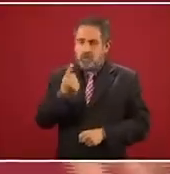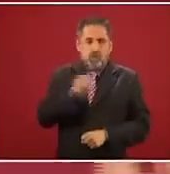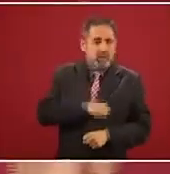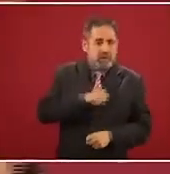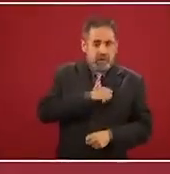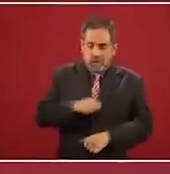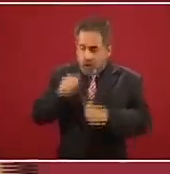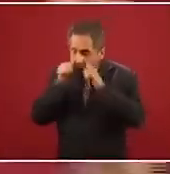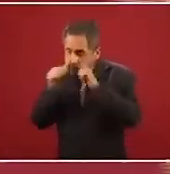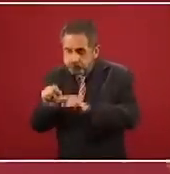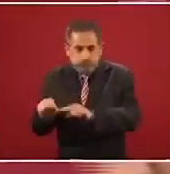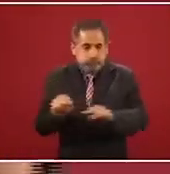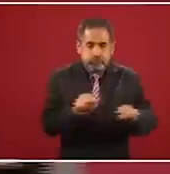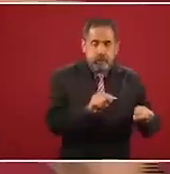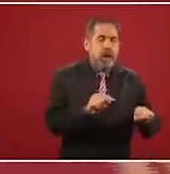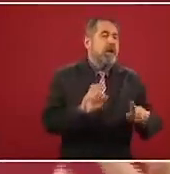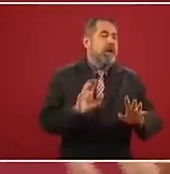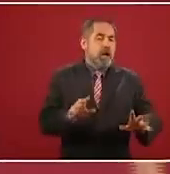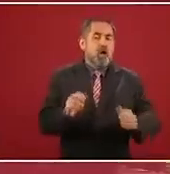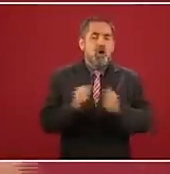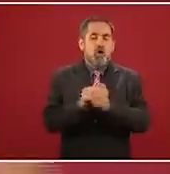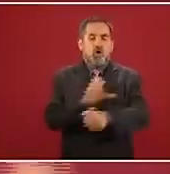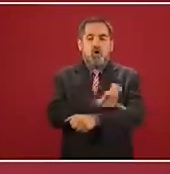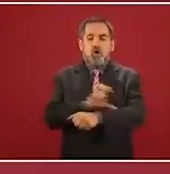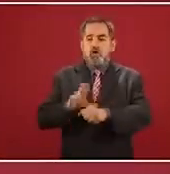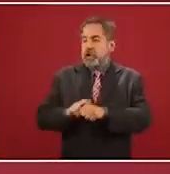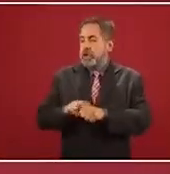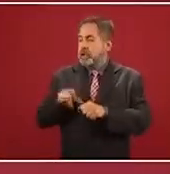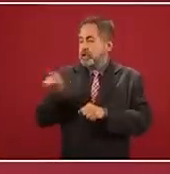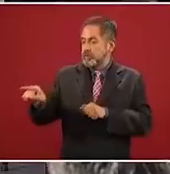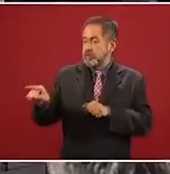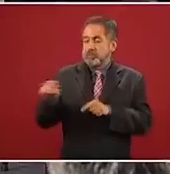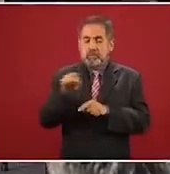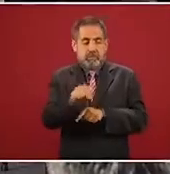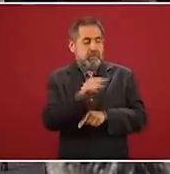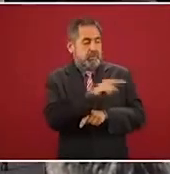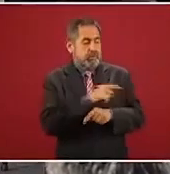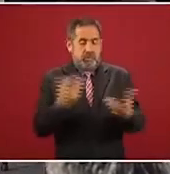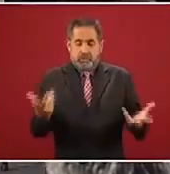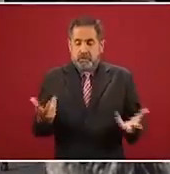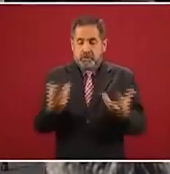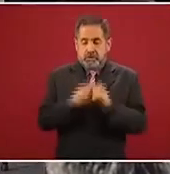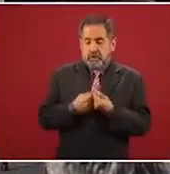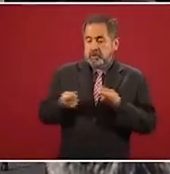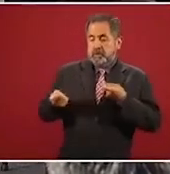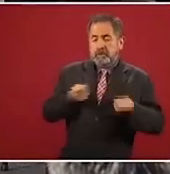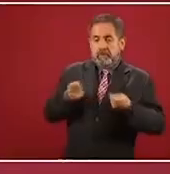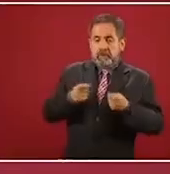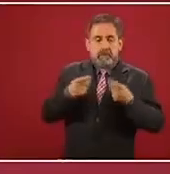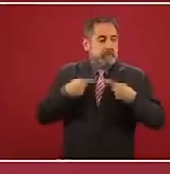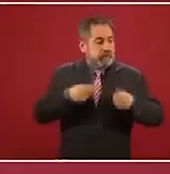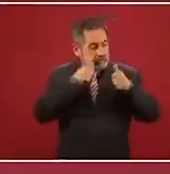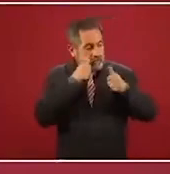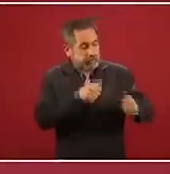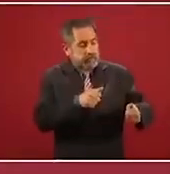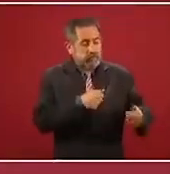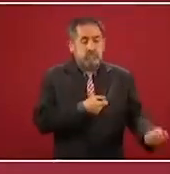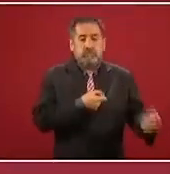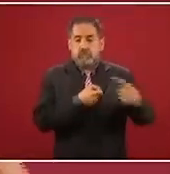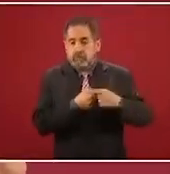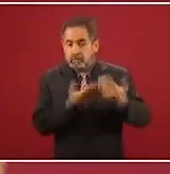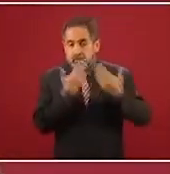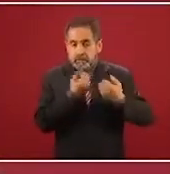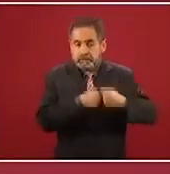que tengamos coordinación entre las distintas instituciones para atender a la población no asegurada,